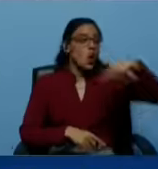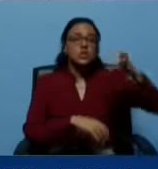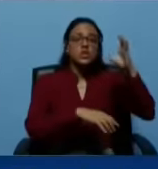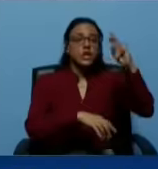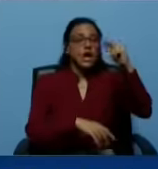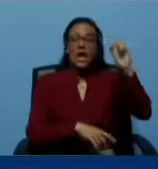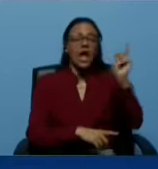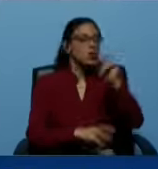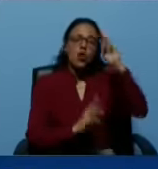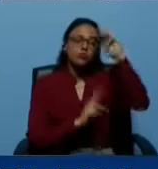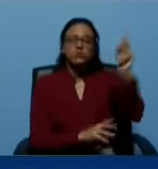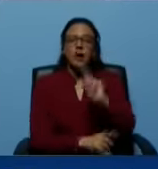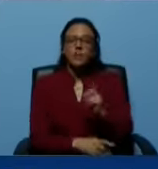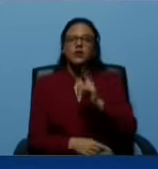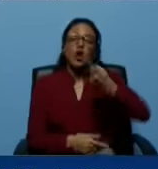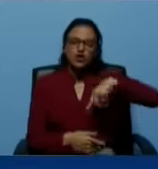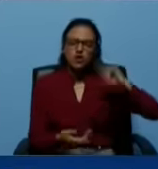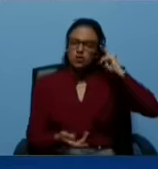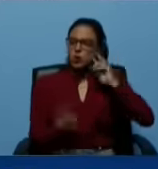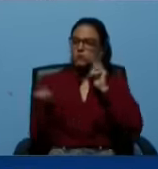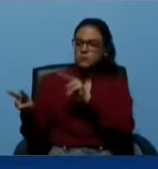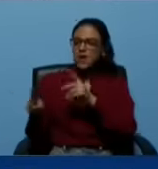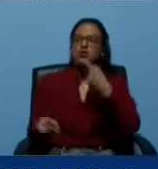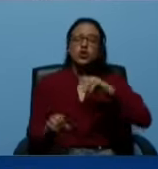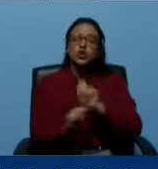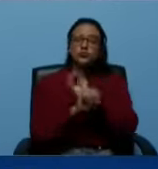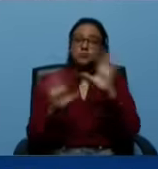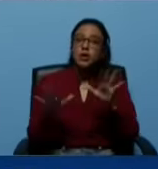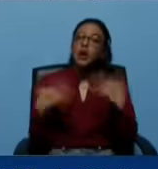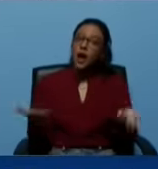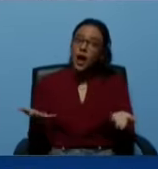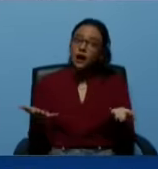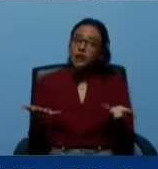Eso para nosotros está muy clara, la